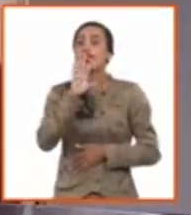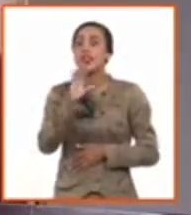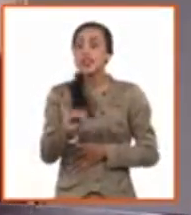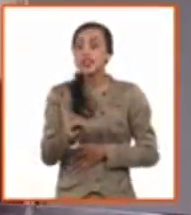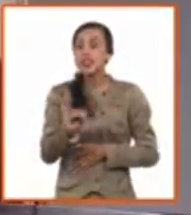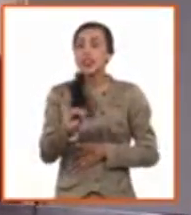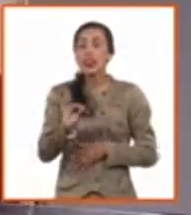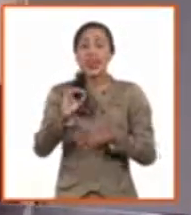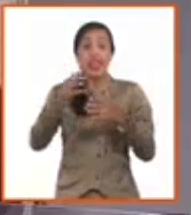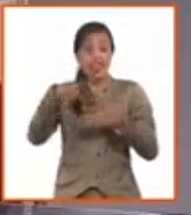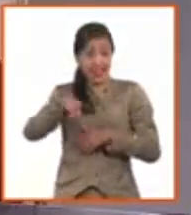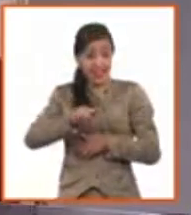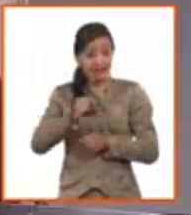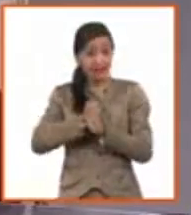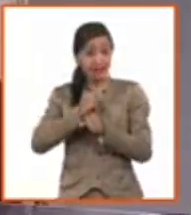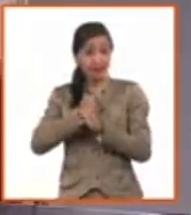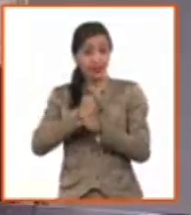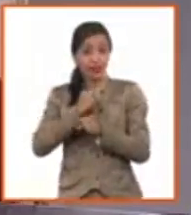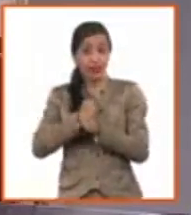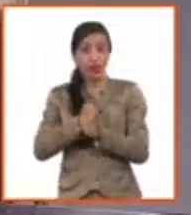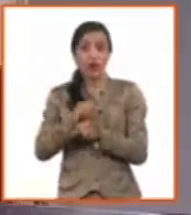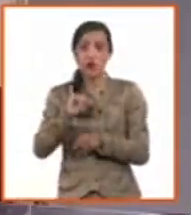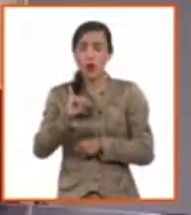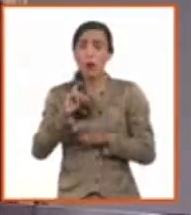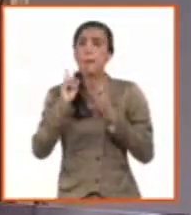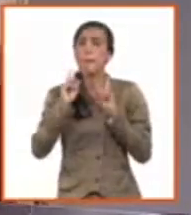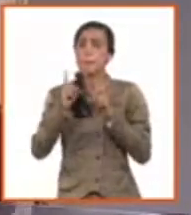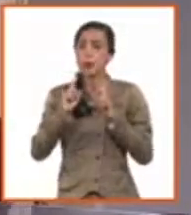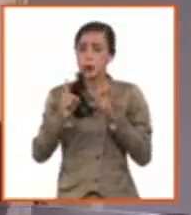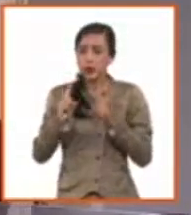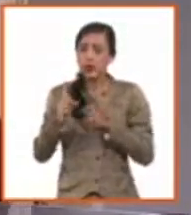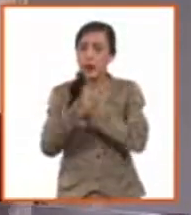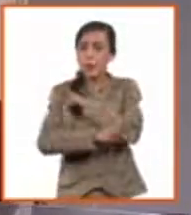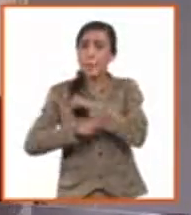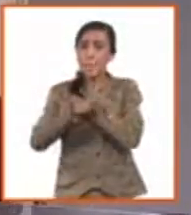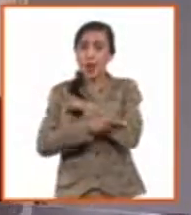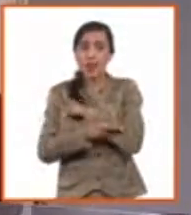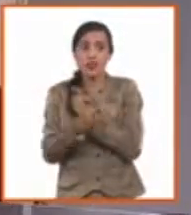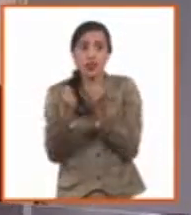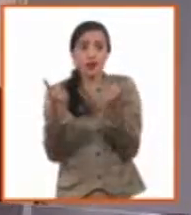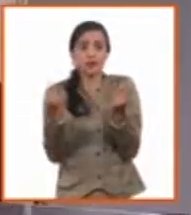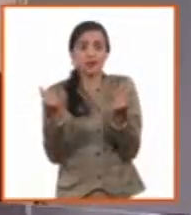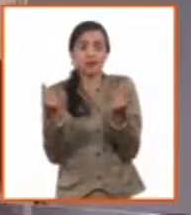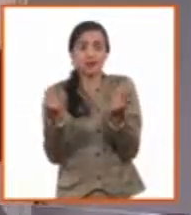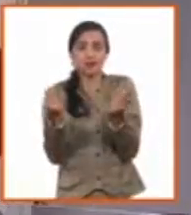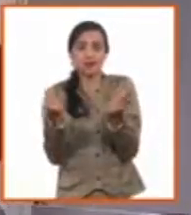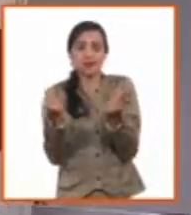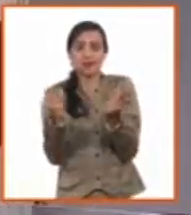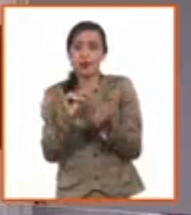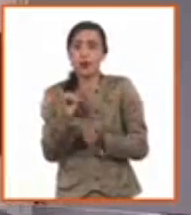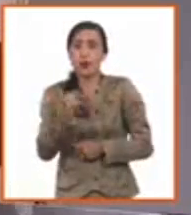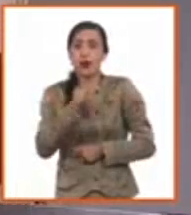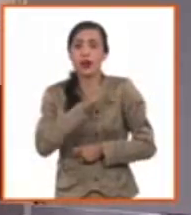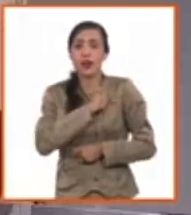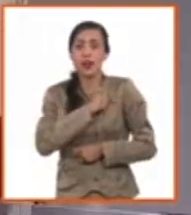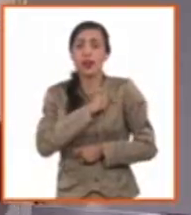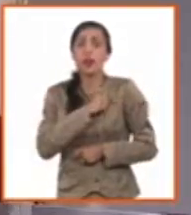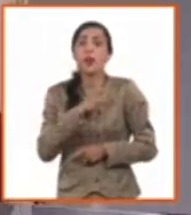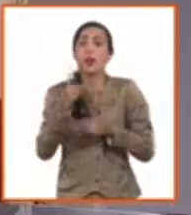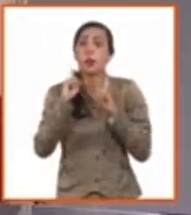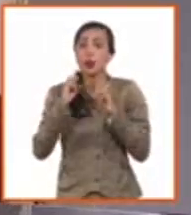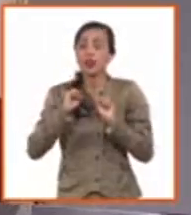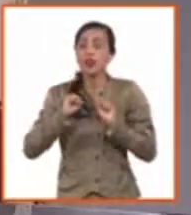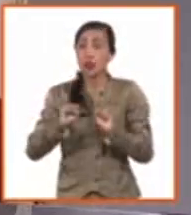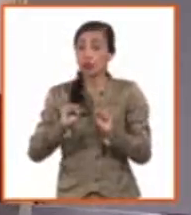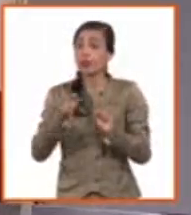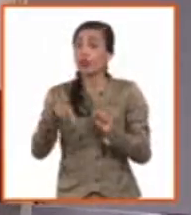mencionar que es una industria que está asediada por políticas de los países del primer mundo que tienen